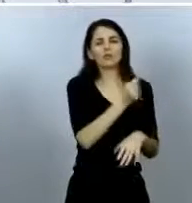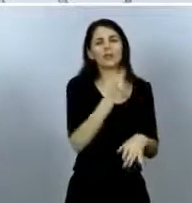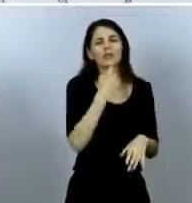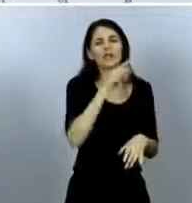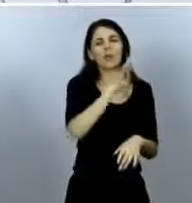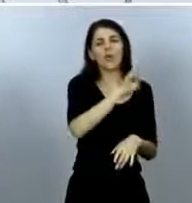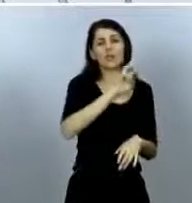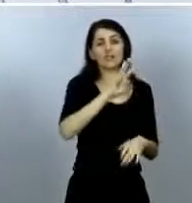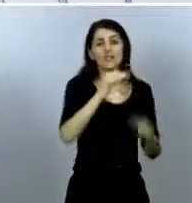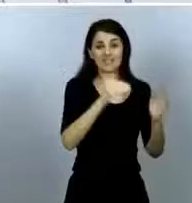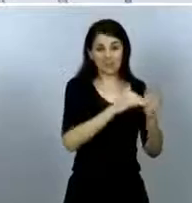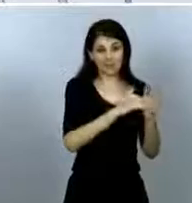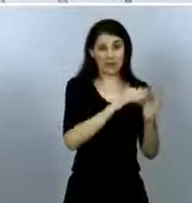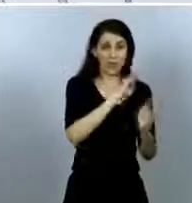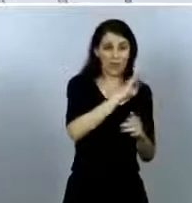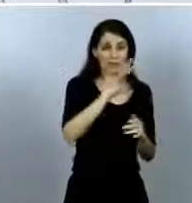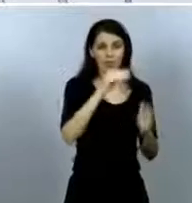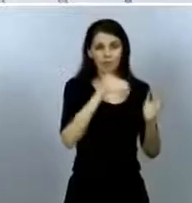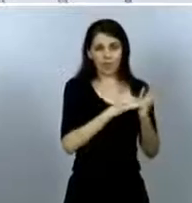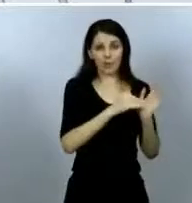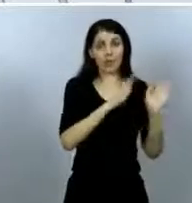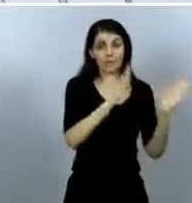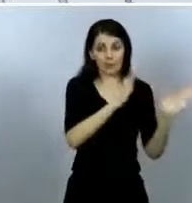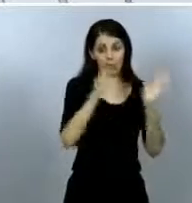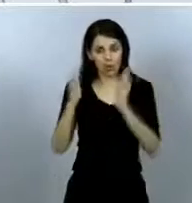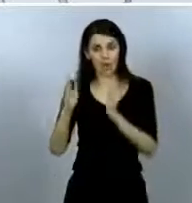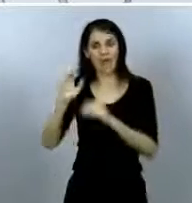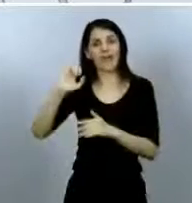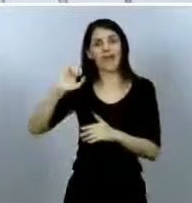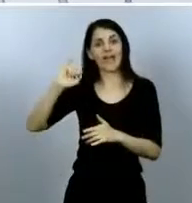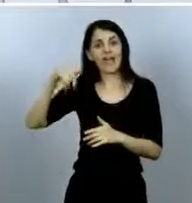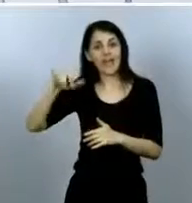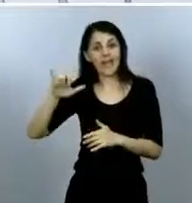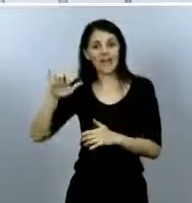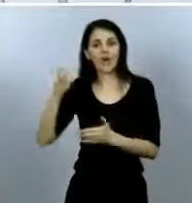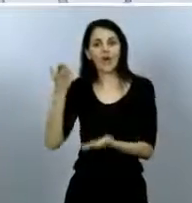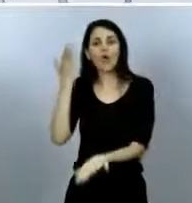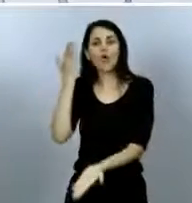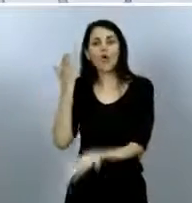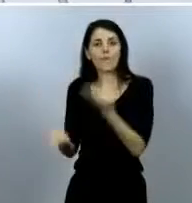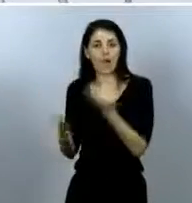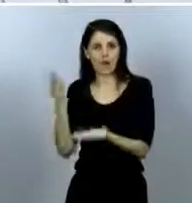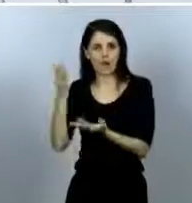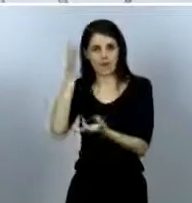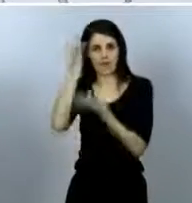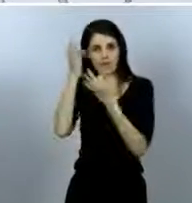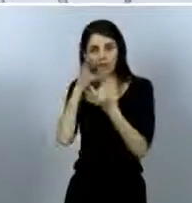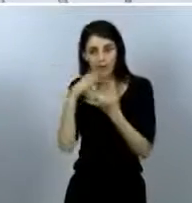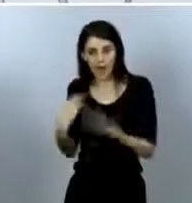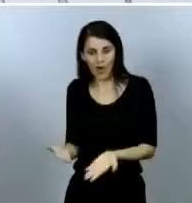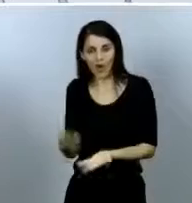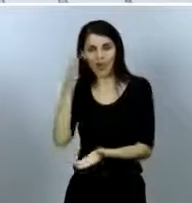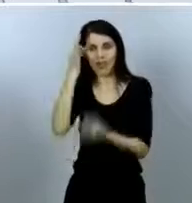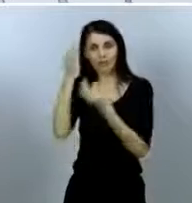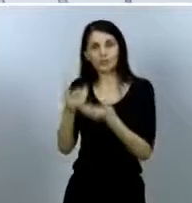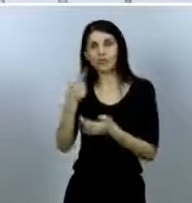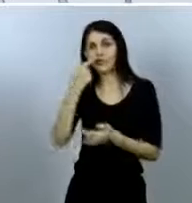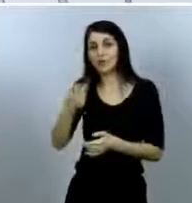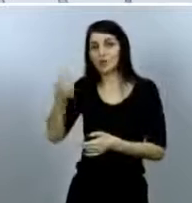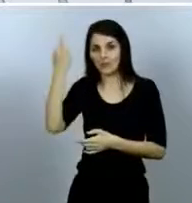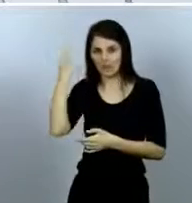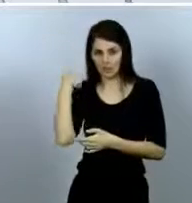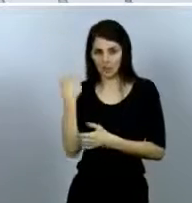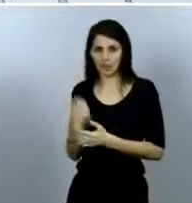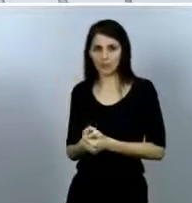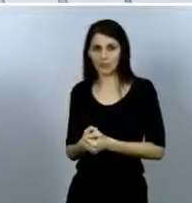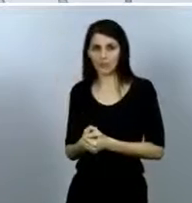diferencia está en que el ine compara con los datos de mortalidad del año pasado mientras que el sistema de monitorización de la